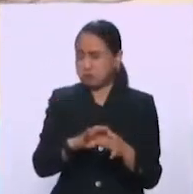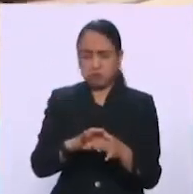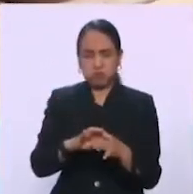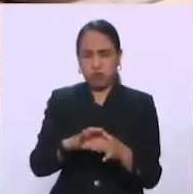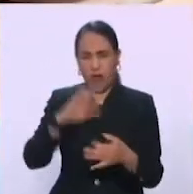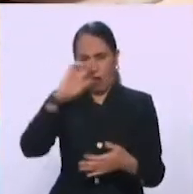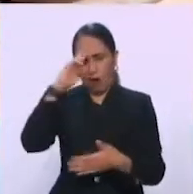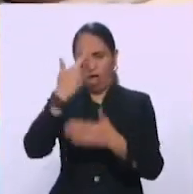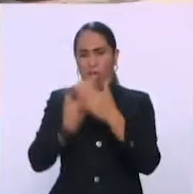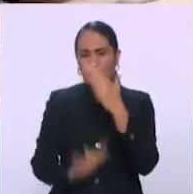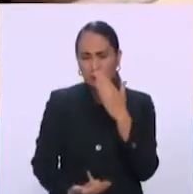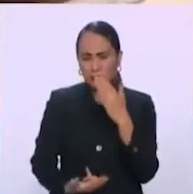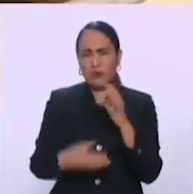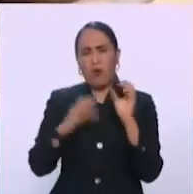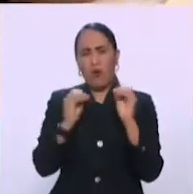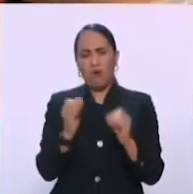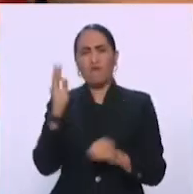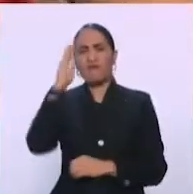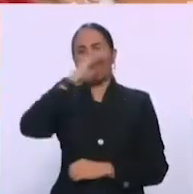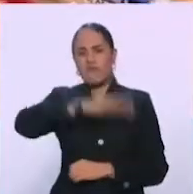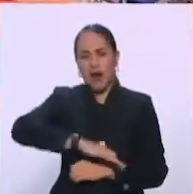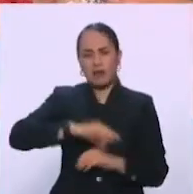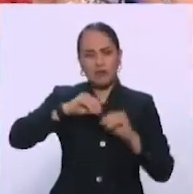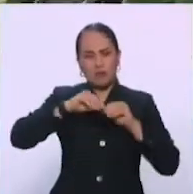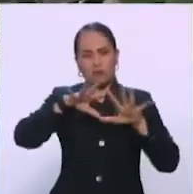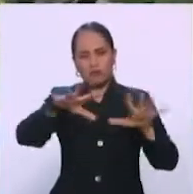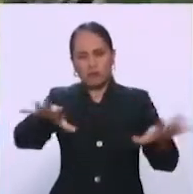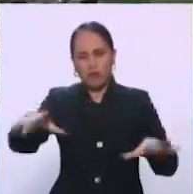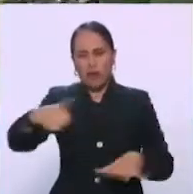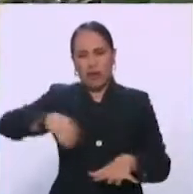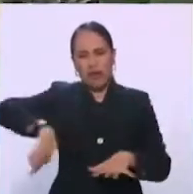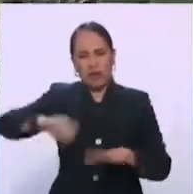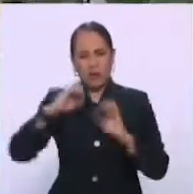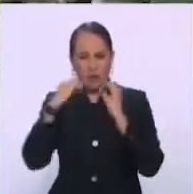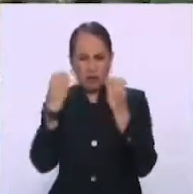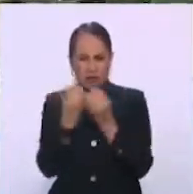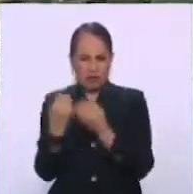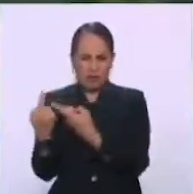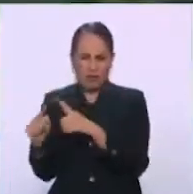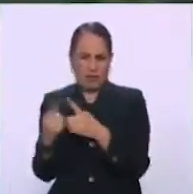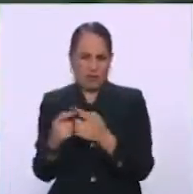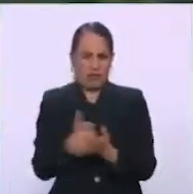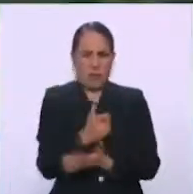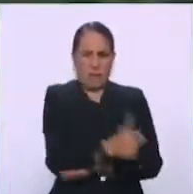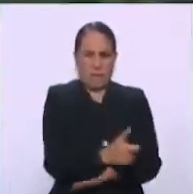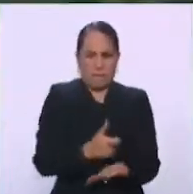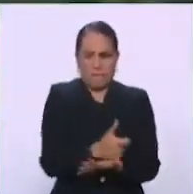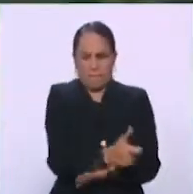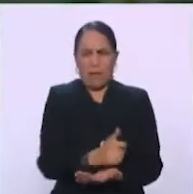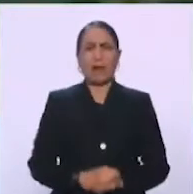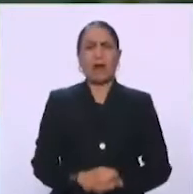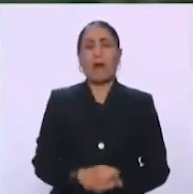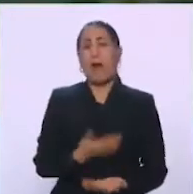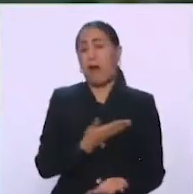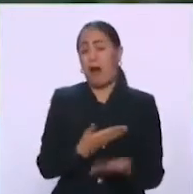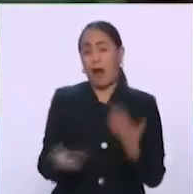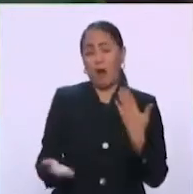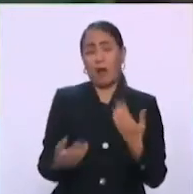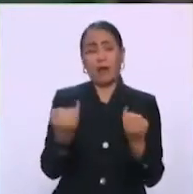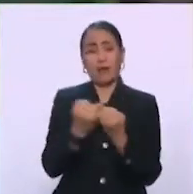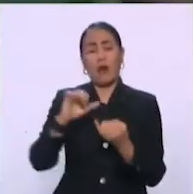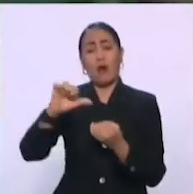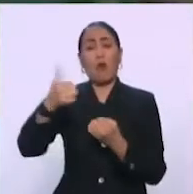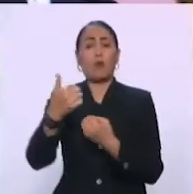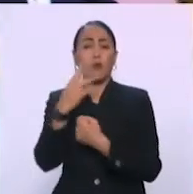farsante, y evidentemente es patrocinado por ellos. Por eso no veo tan descabellado que reportajes internacionales